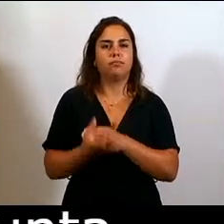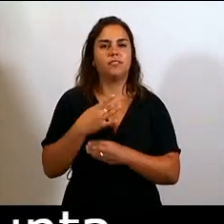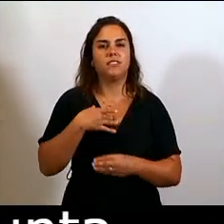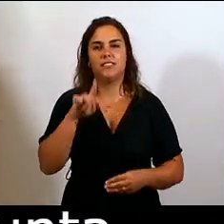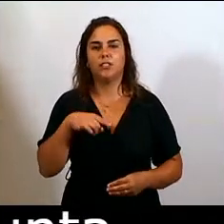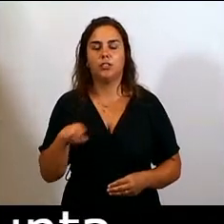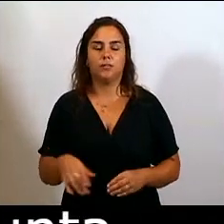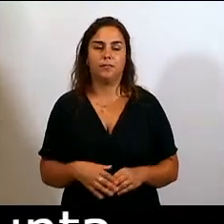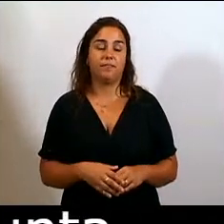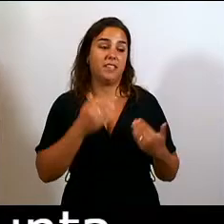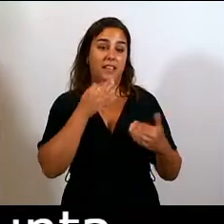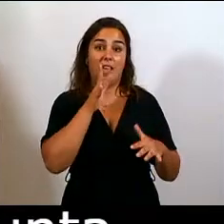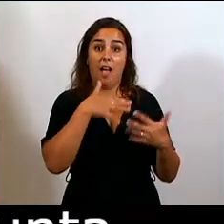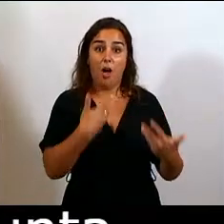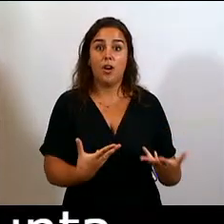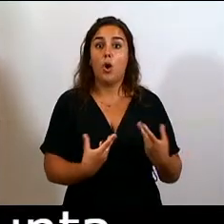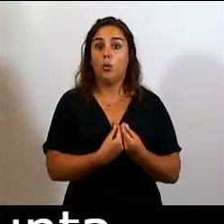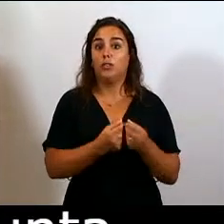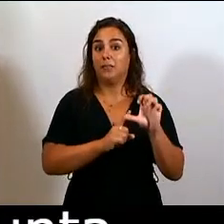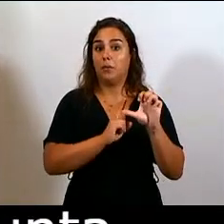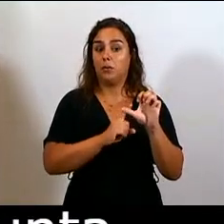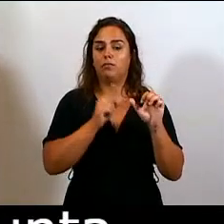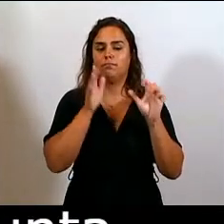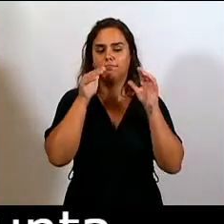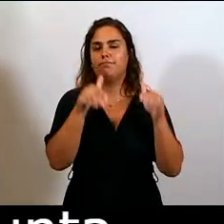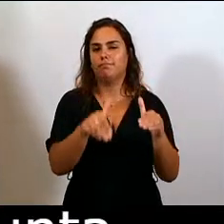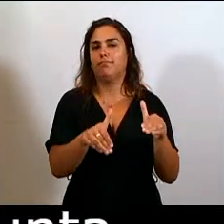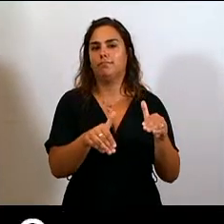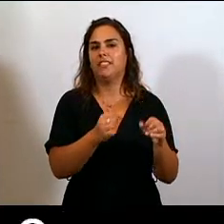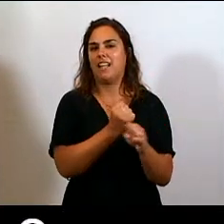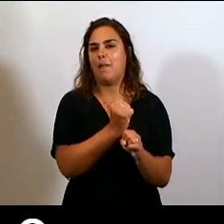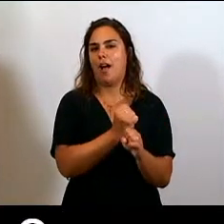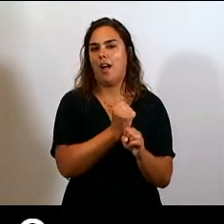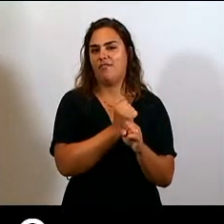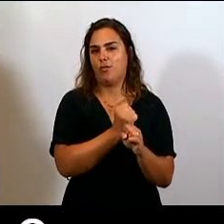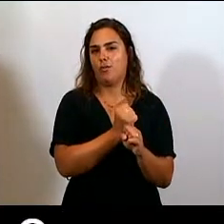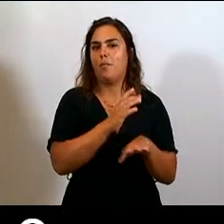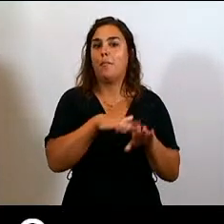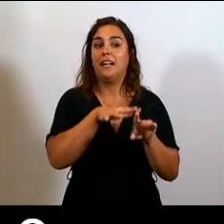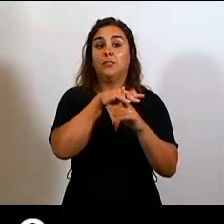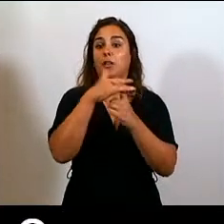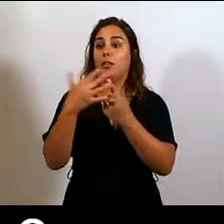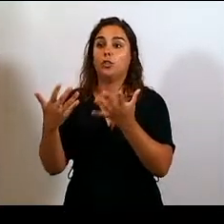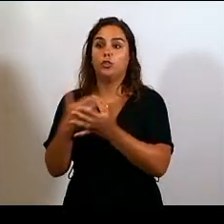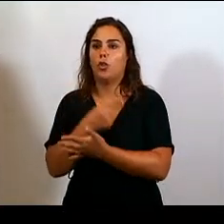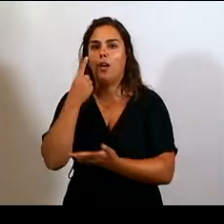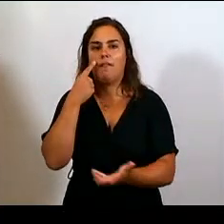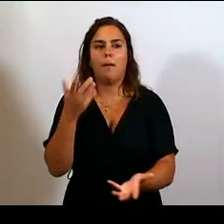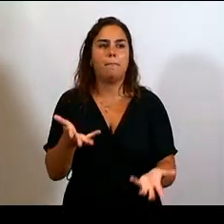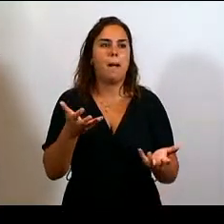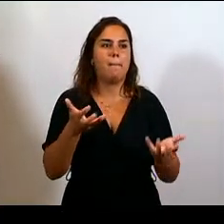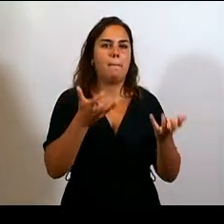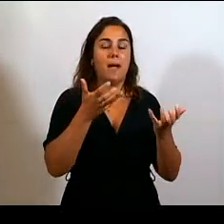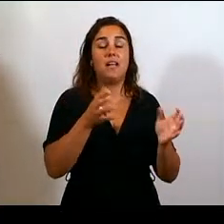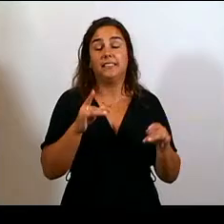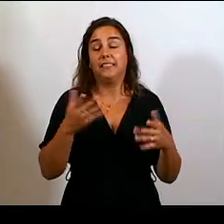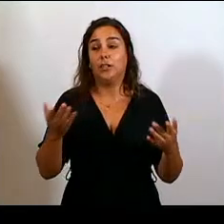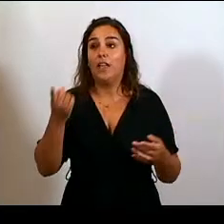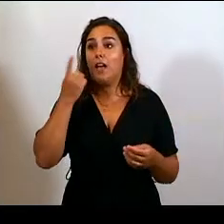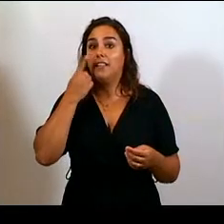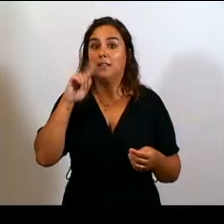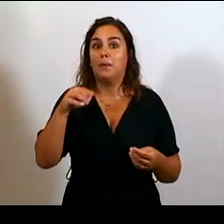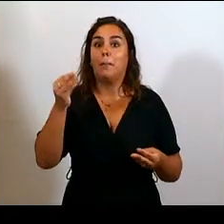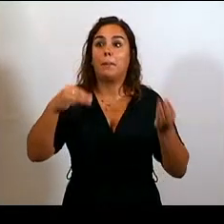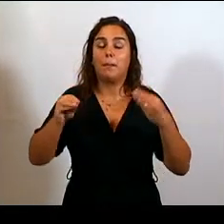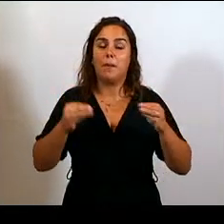Gracias. En este momento la Junta lo que está es trabajando por sacar adelante todas las situaciones en las que estamos y las sobrevenidas, y además